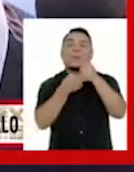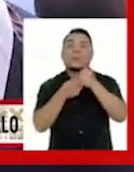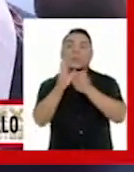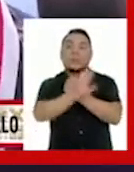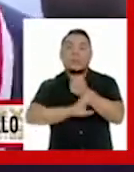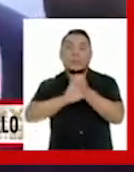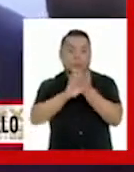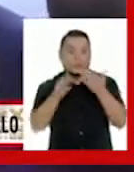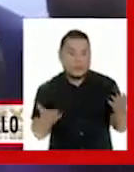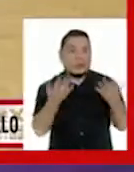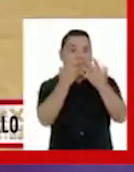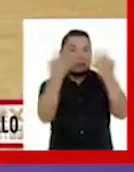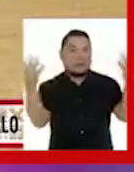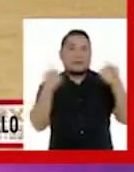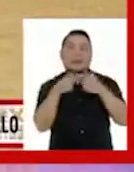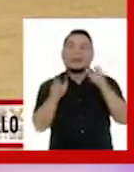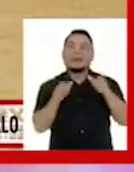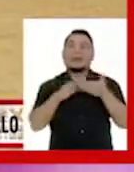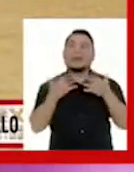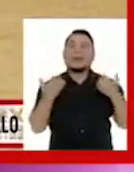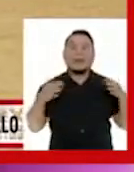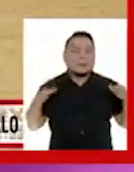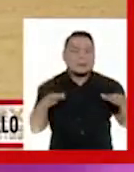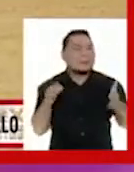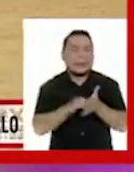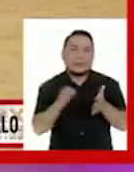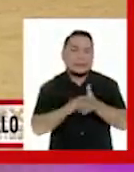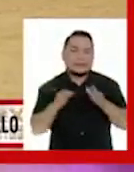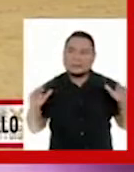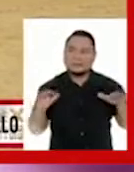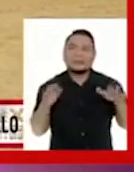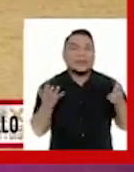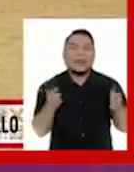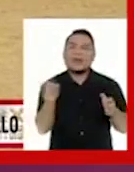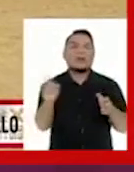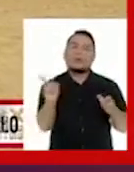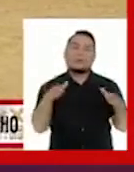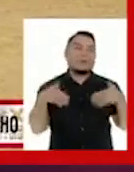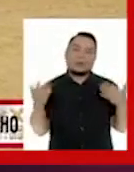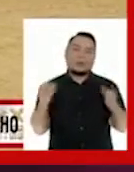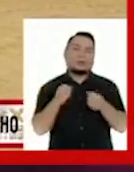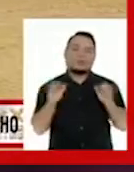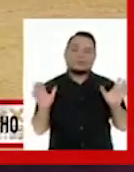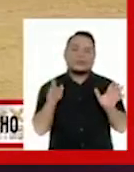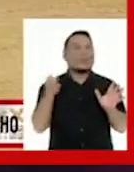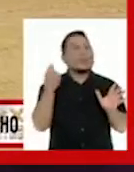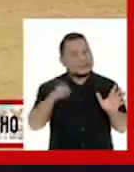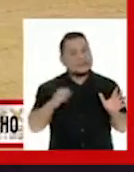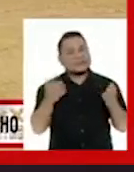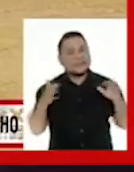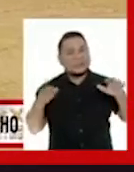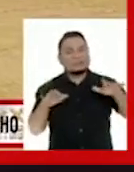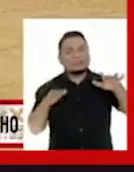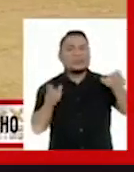ha confirmado algo que teníamos, hay que decirlo, teníamos temor en el Perú, tenemos experiencias recientes como la de